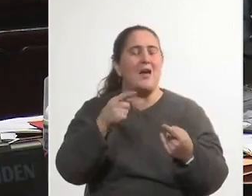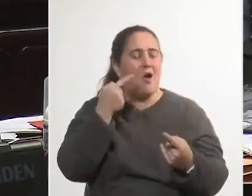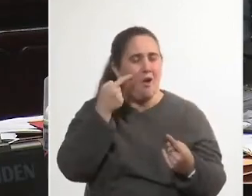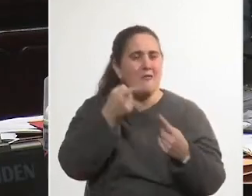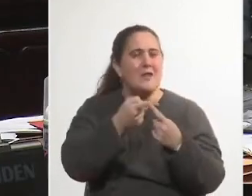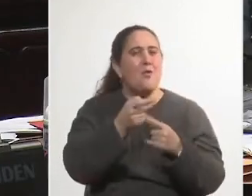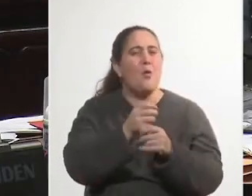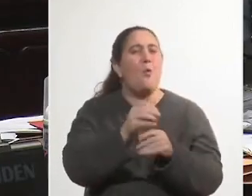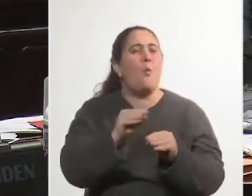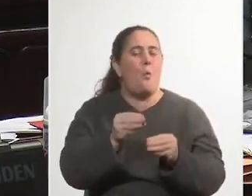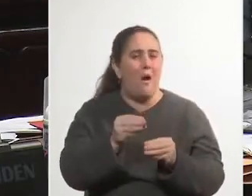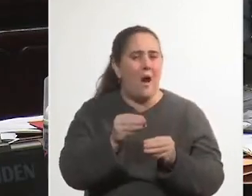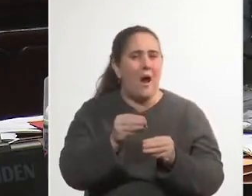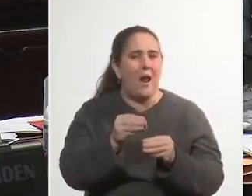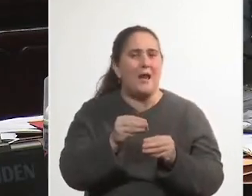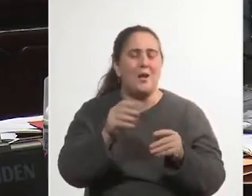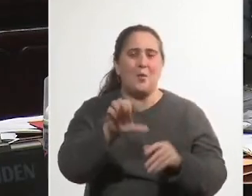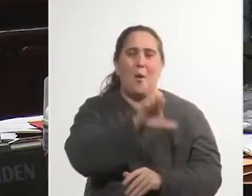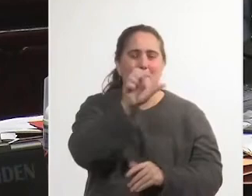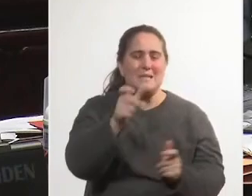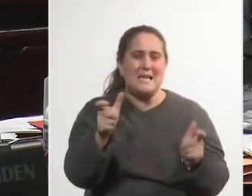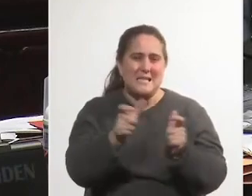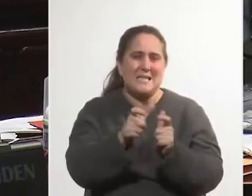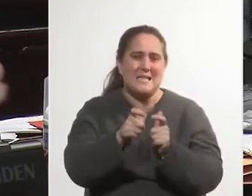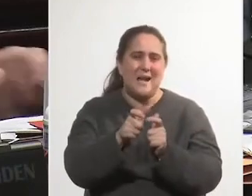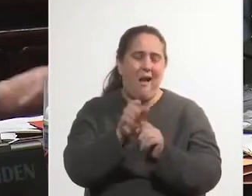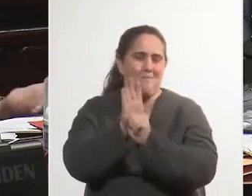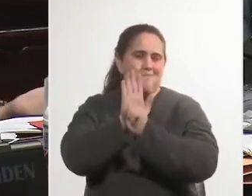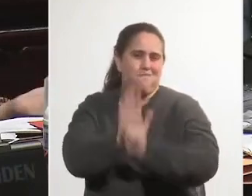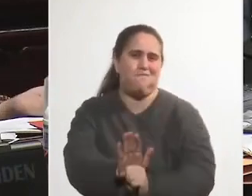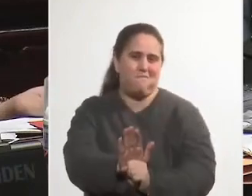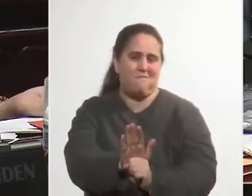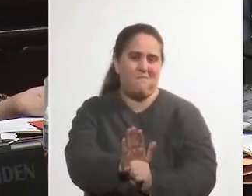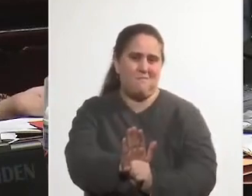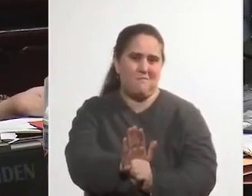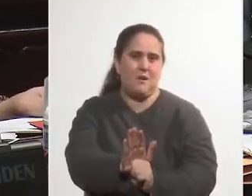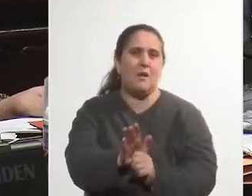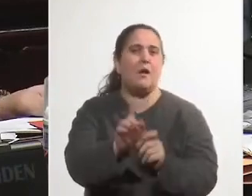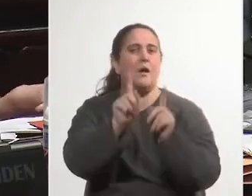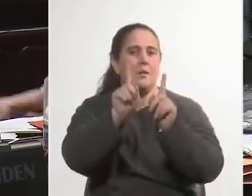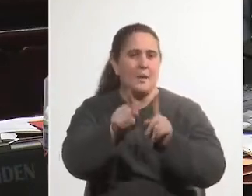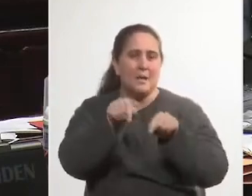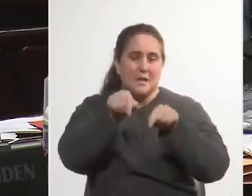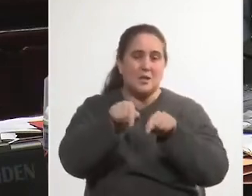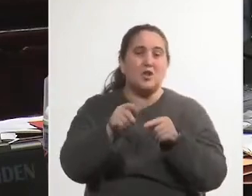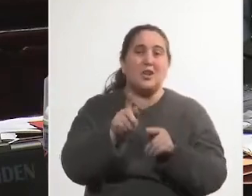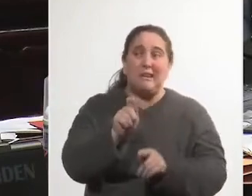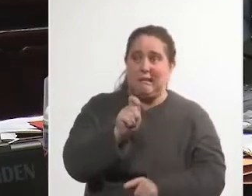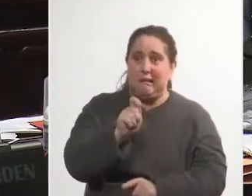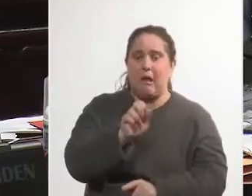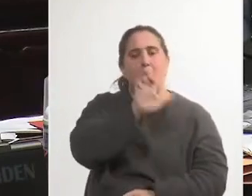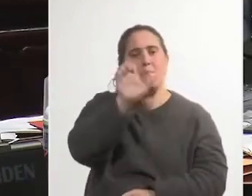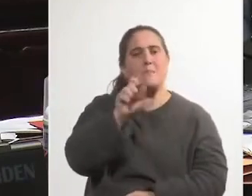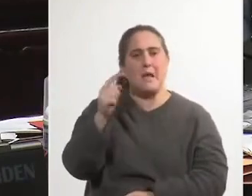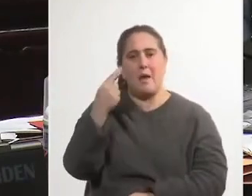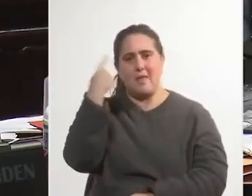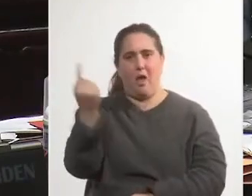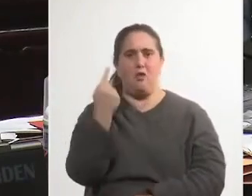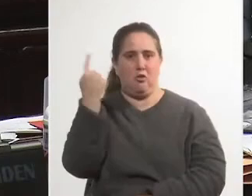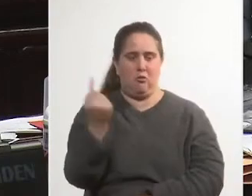de perjudicar a las pequeñas y medianas empresas, y se lo hace particularmente desde las empresas